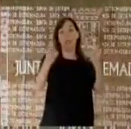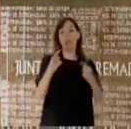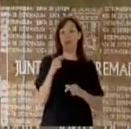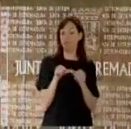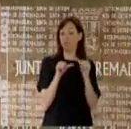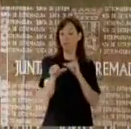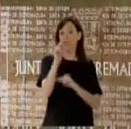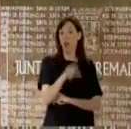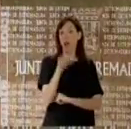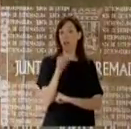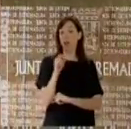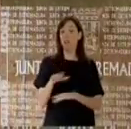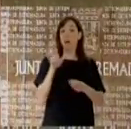martes,